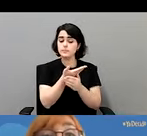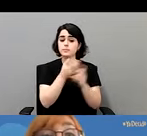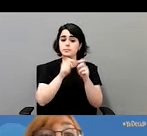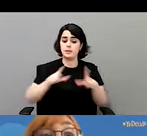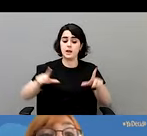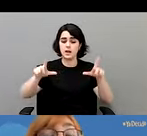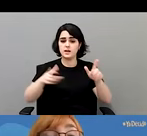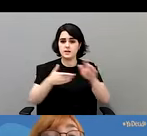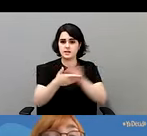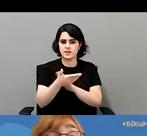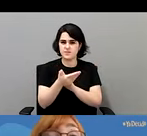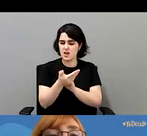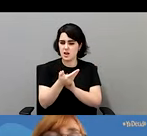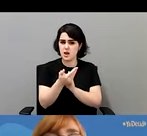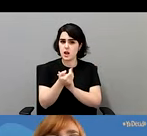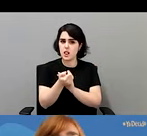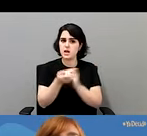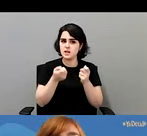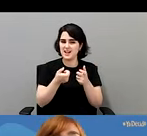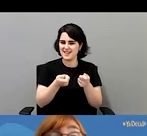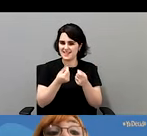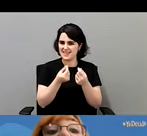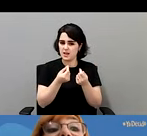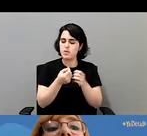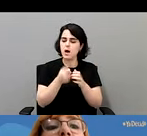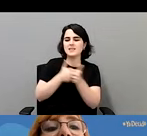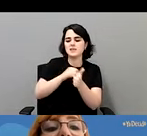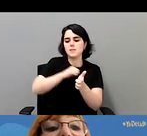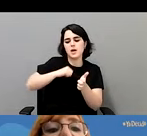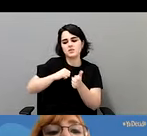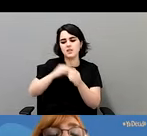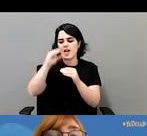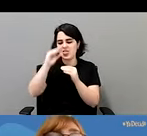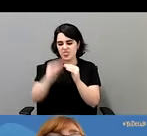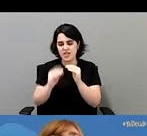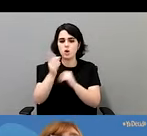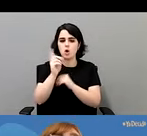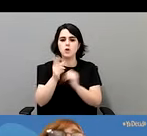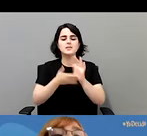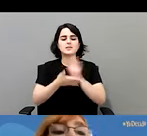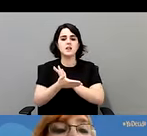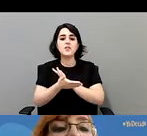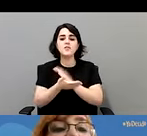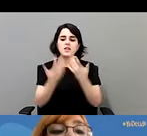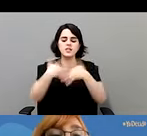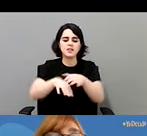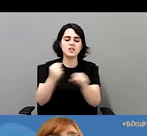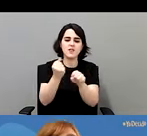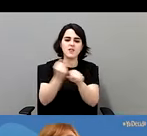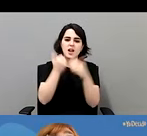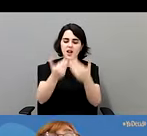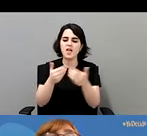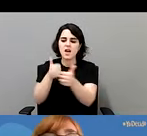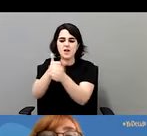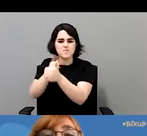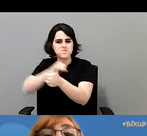se resta tanto de lo que es la prestación de asistencia personal. Es decir, que favorecen un poco más la inserción laboral mediante la asistencia